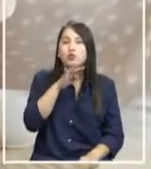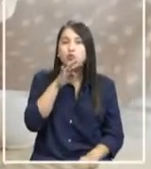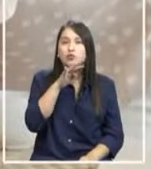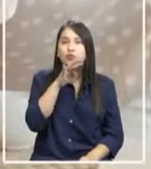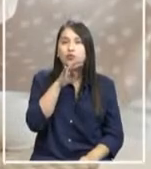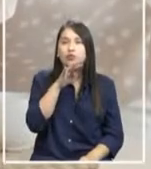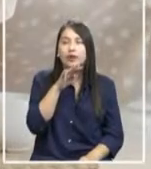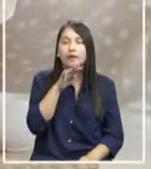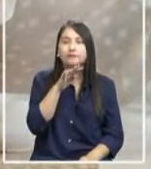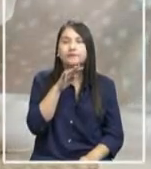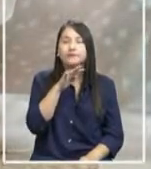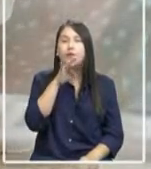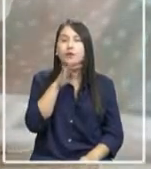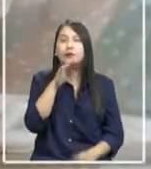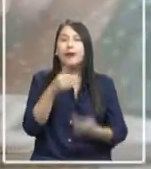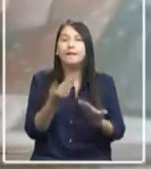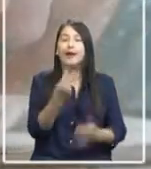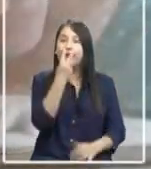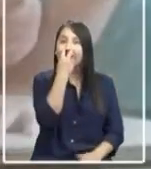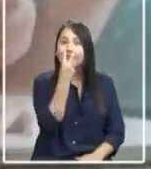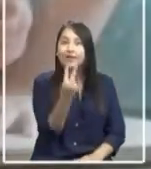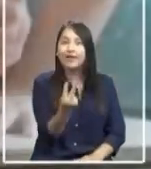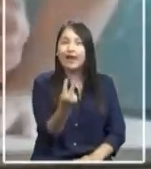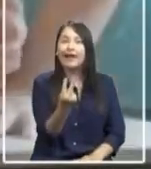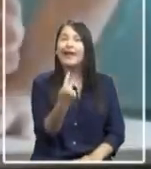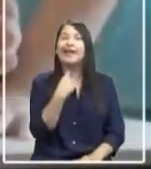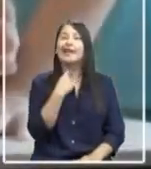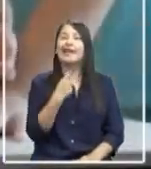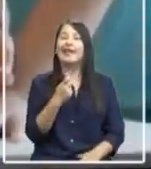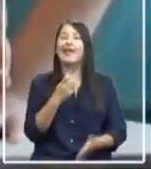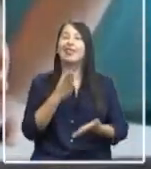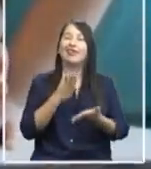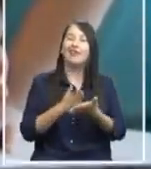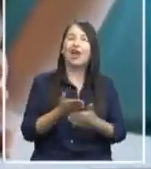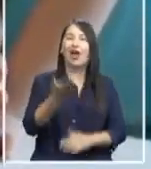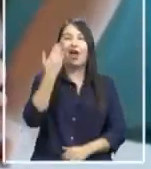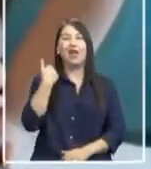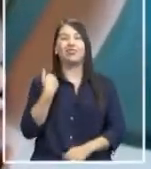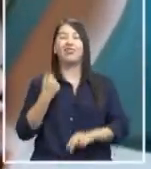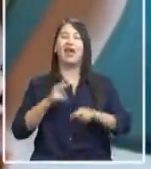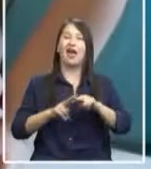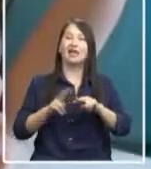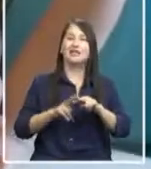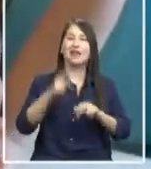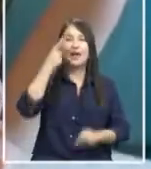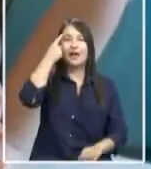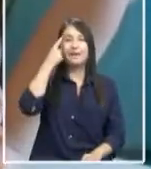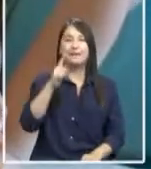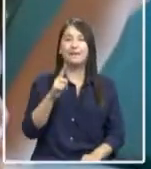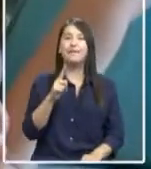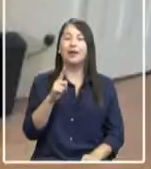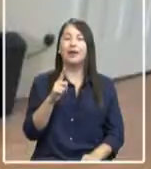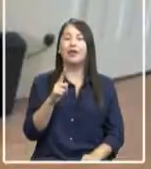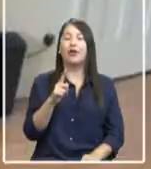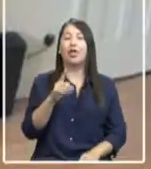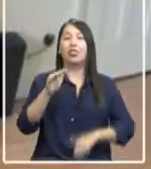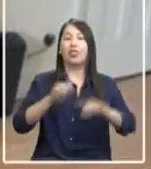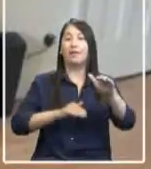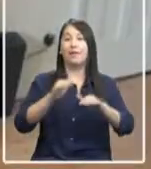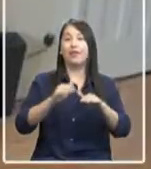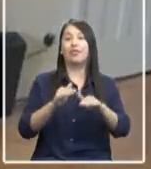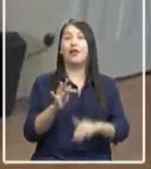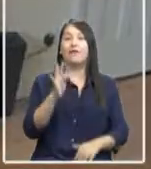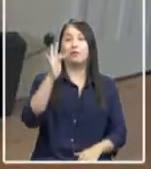Una buena visión de qué es lo que deberían de haber hecho hoy, pero desde ese punto de vista futuro.